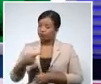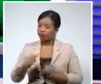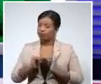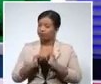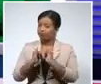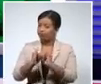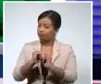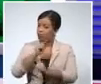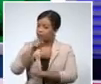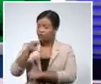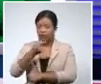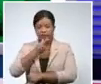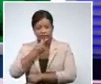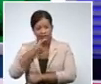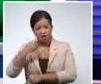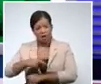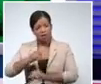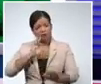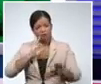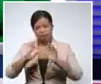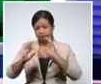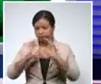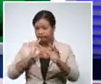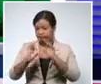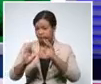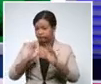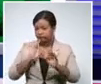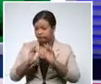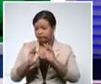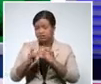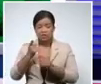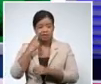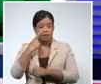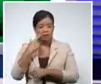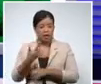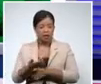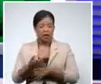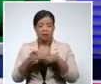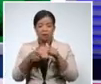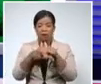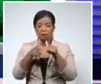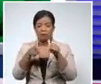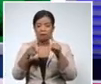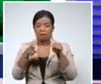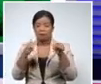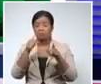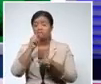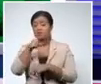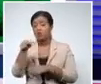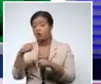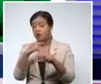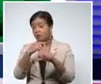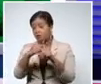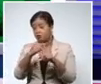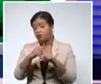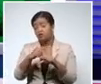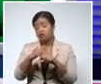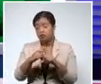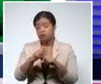que tiene este grupo de edad, lo estamos viendo cada vez que analizamos un fallecido, pues se